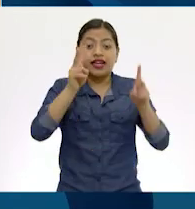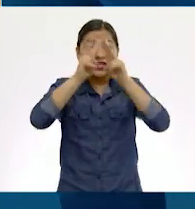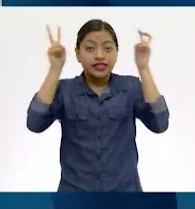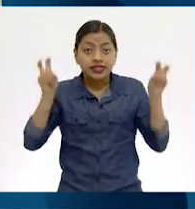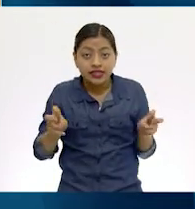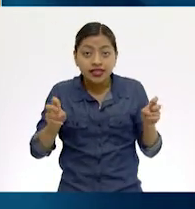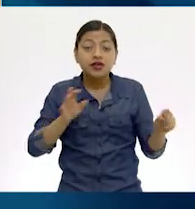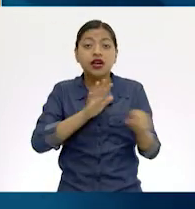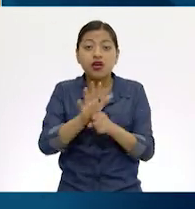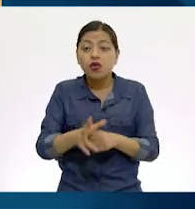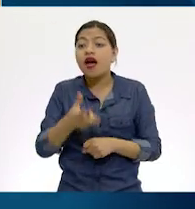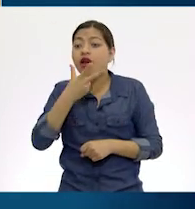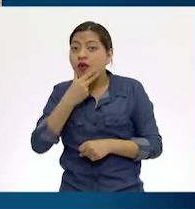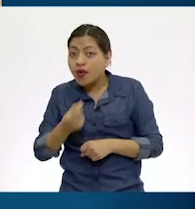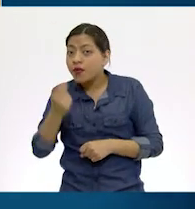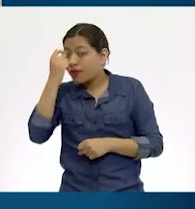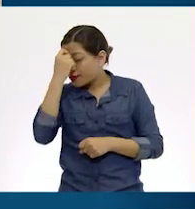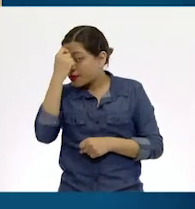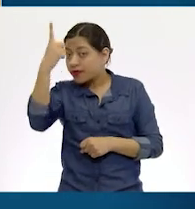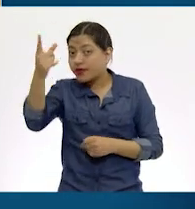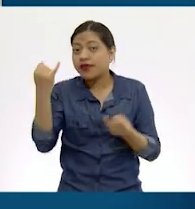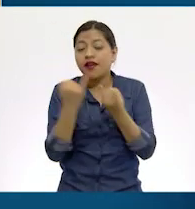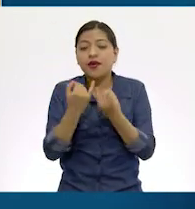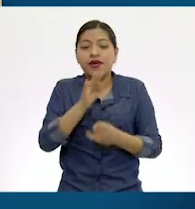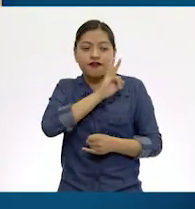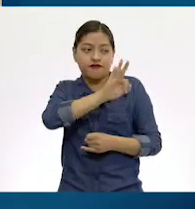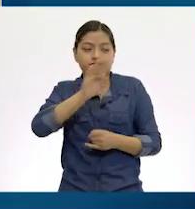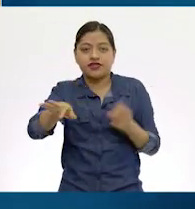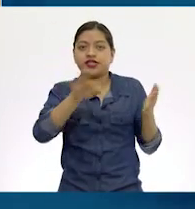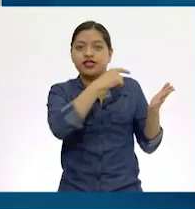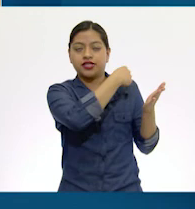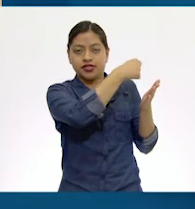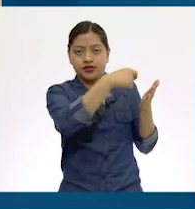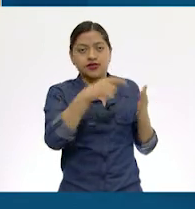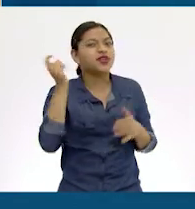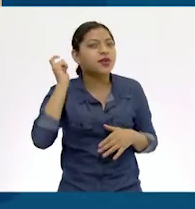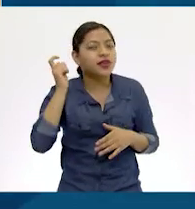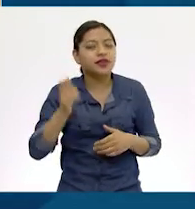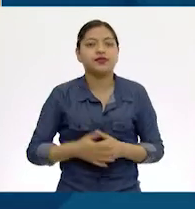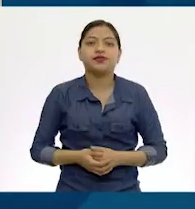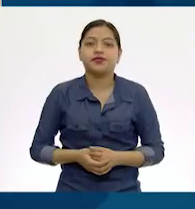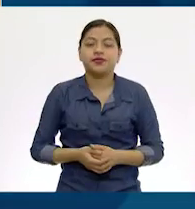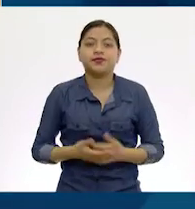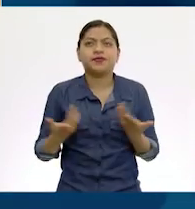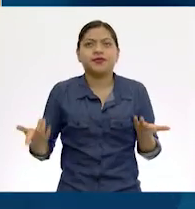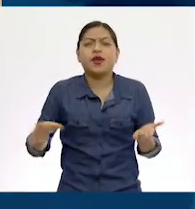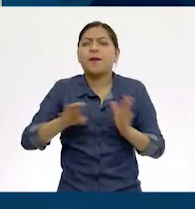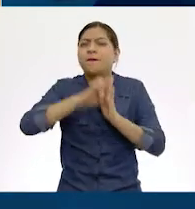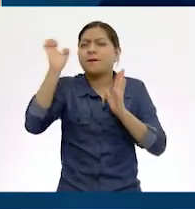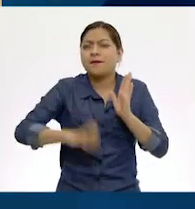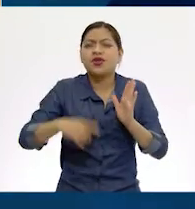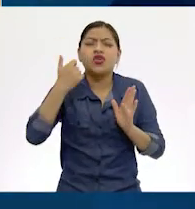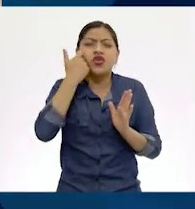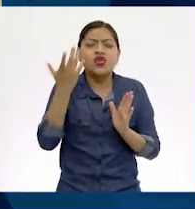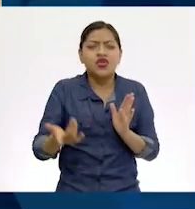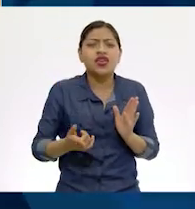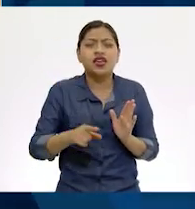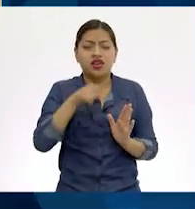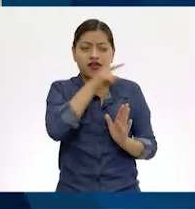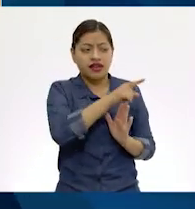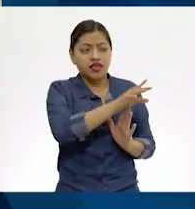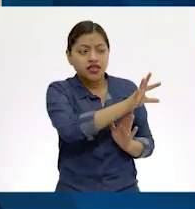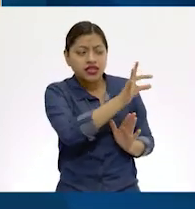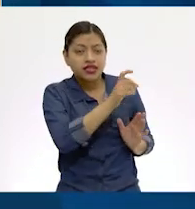texto y el nombre del autor, así como la fecha. ¡Wow! ¿Y si queremos retomar una cita de este texto,